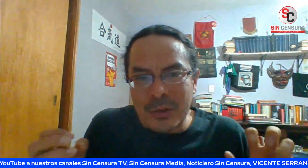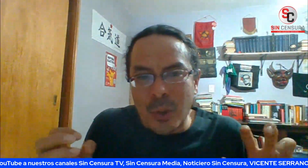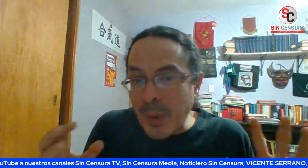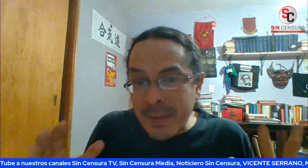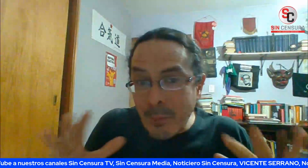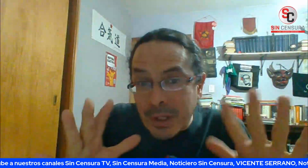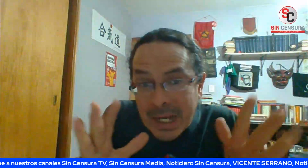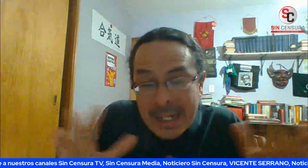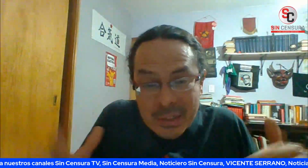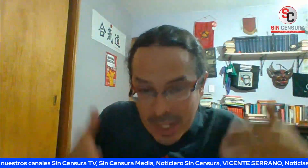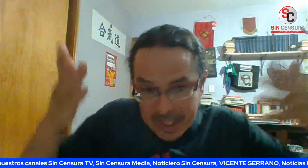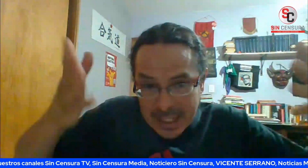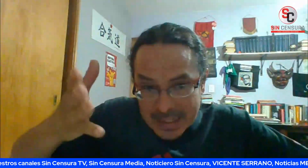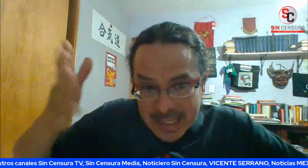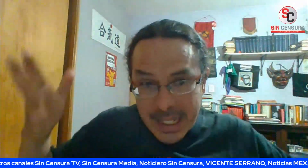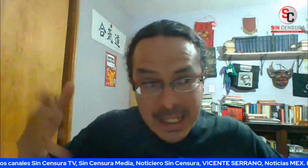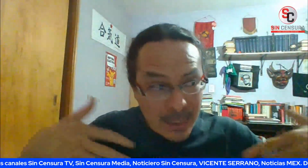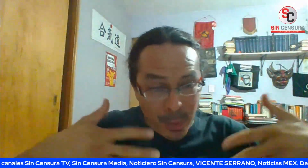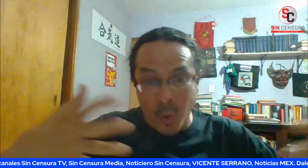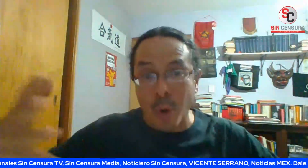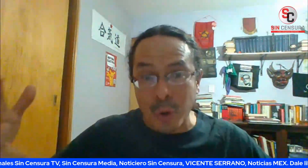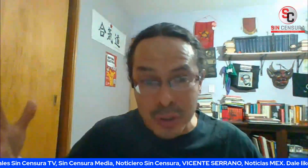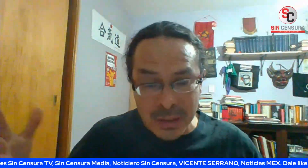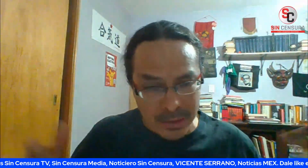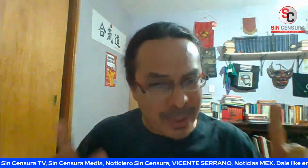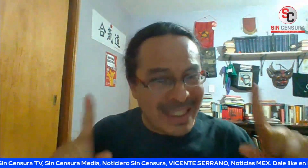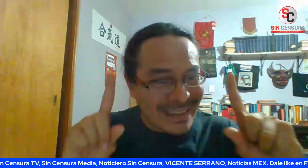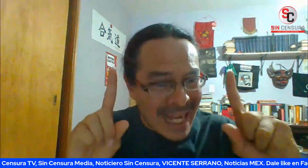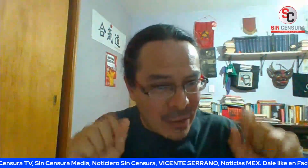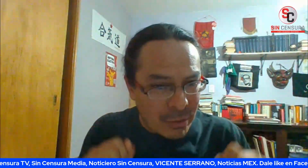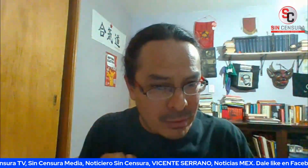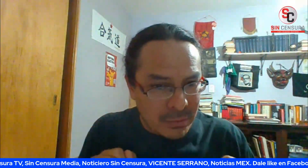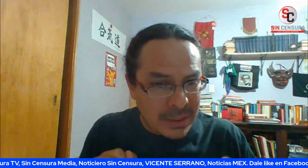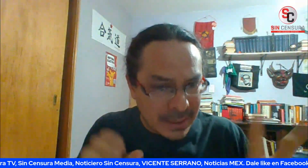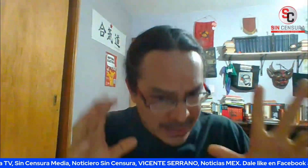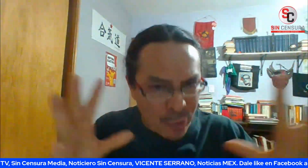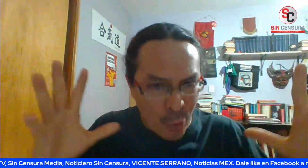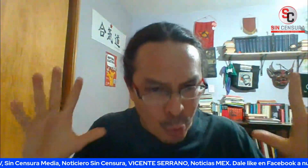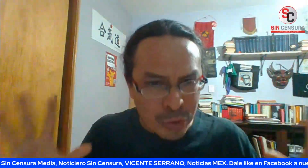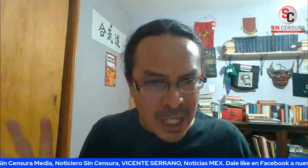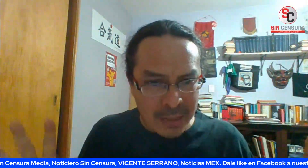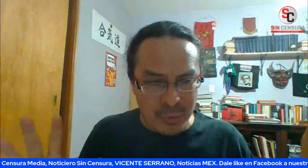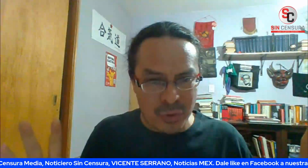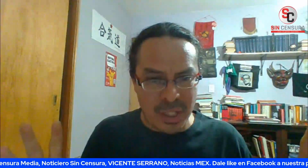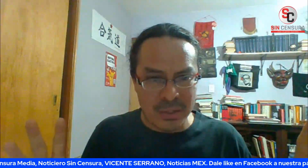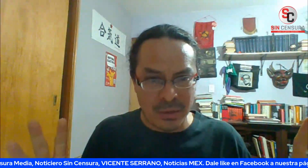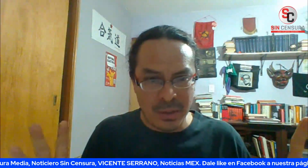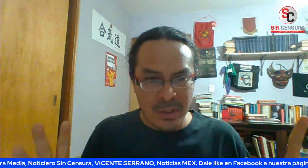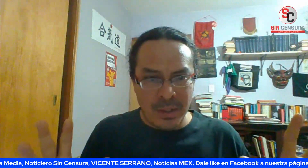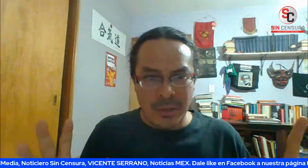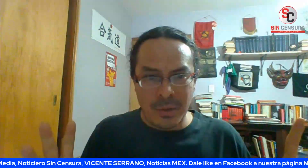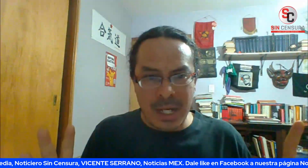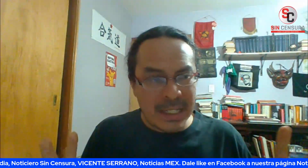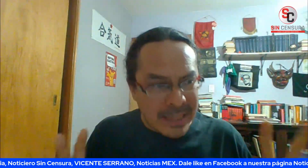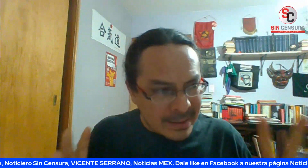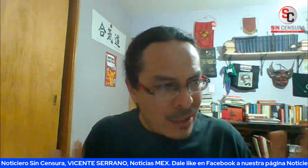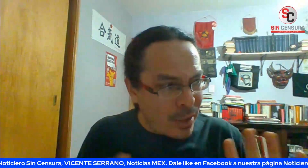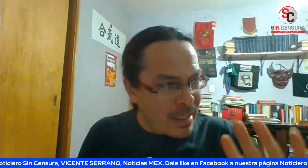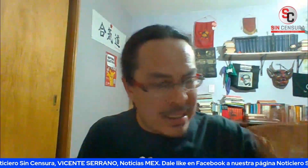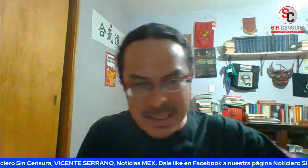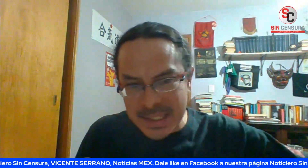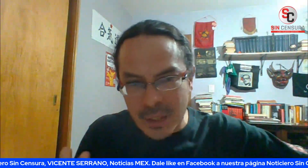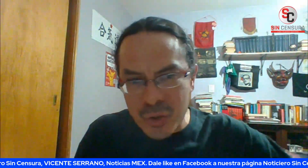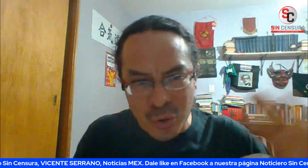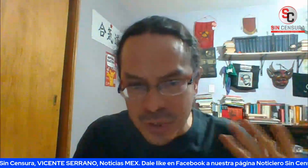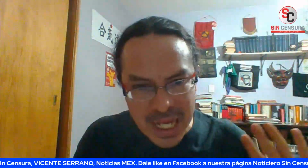sea, no pueden borrar la historia que ya está ahí, que el pueblo conoce. Lo intentaron ocultar mucho de eso, ¿no? Han intentado